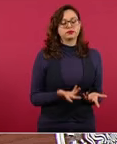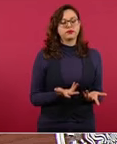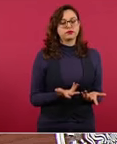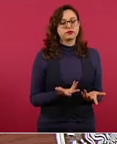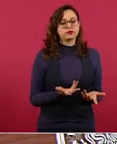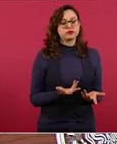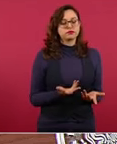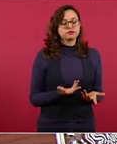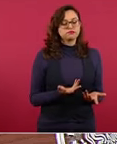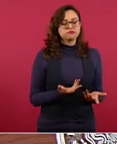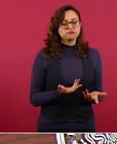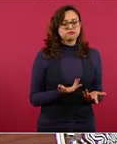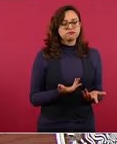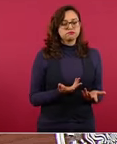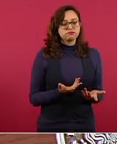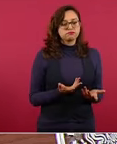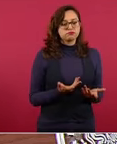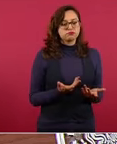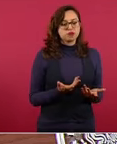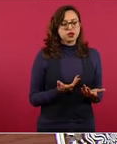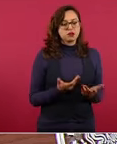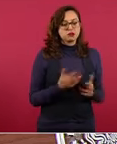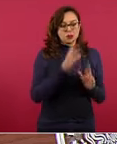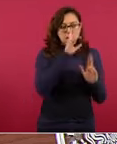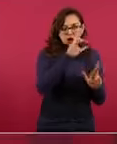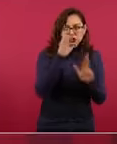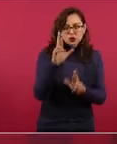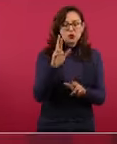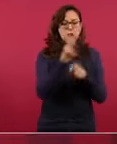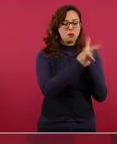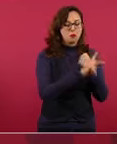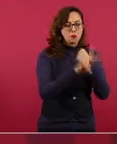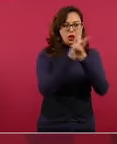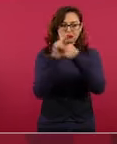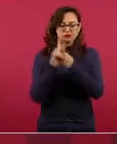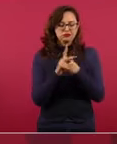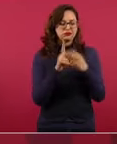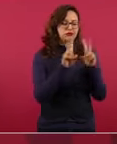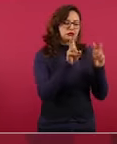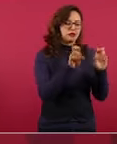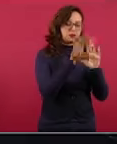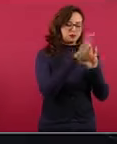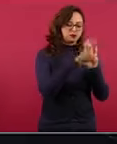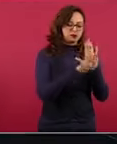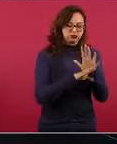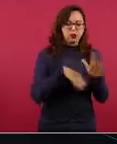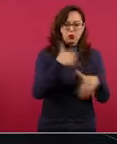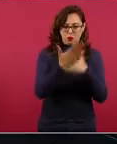continente americano con respecto a las soberanías ya vamos a darles a conocer